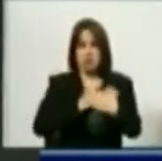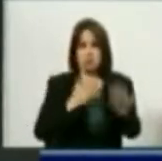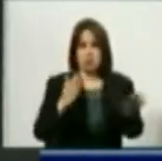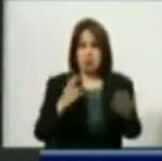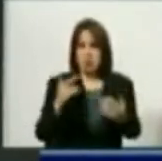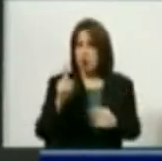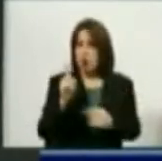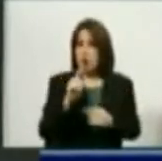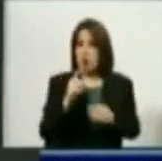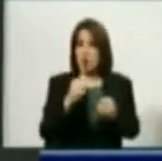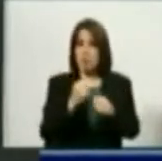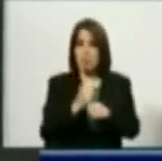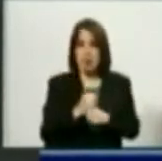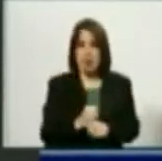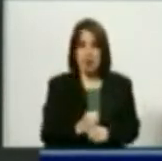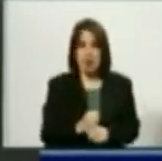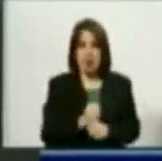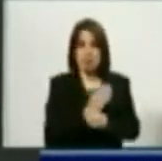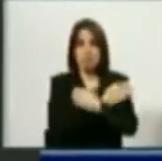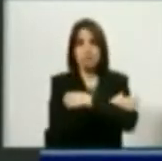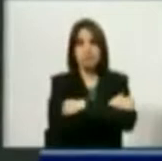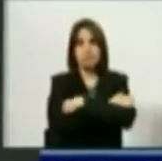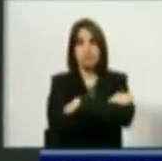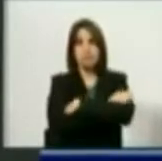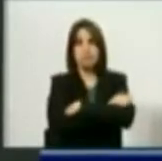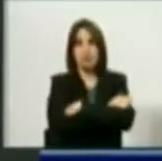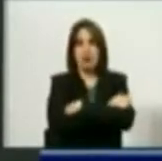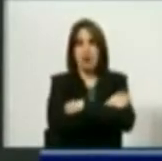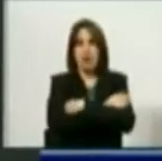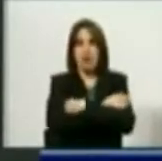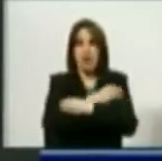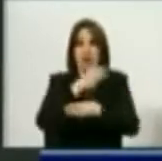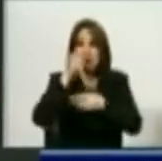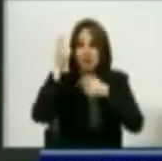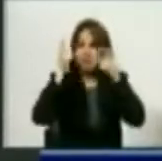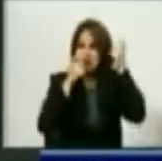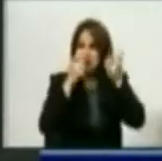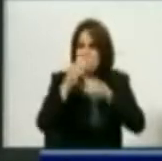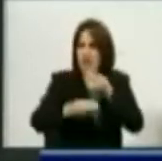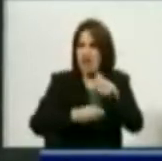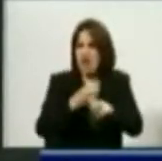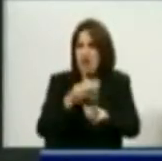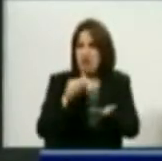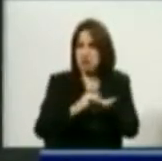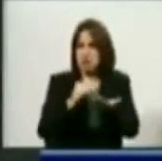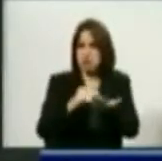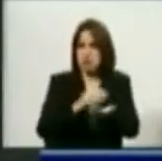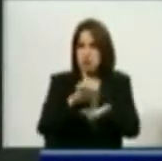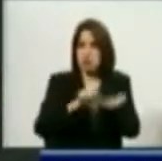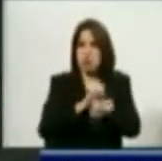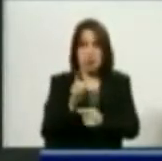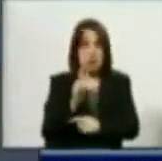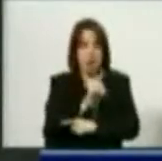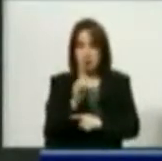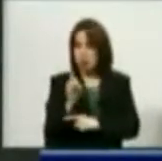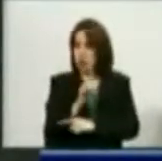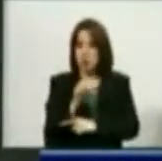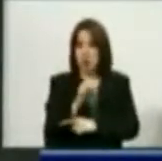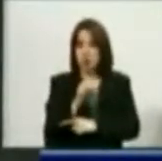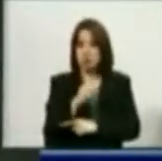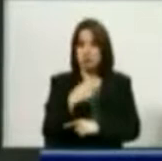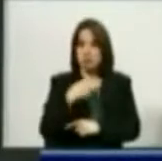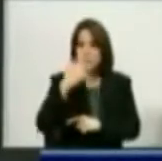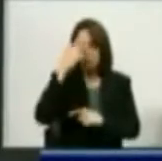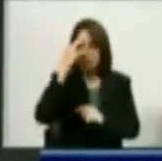a esperar con los brazos cruzados que Hugo Chávez solucione sus problemas no Yo estoy seguro y